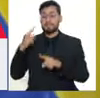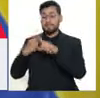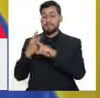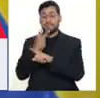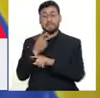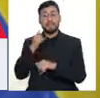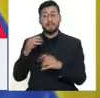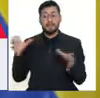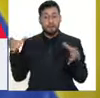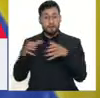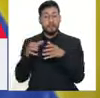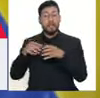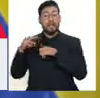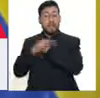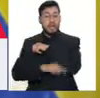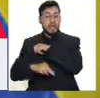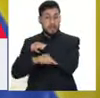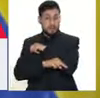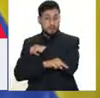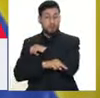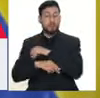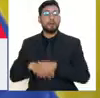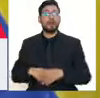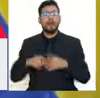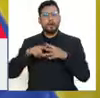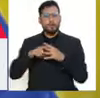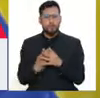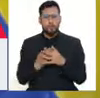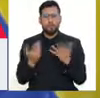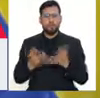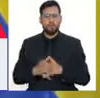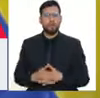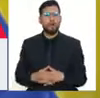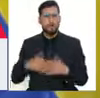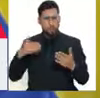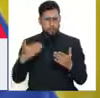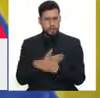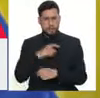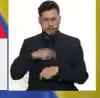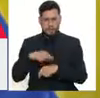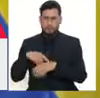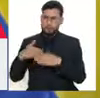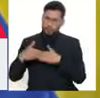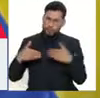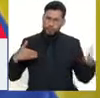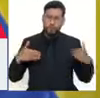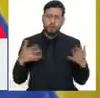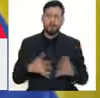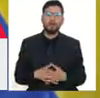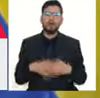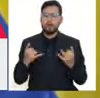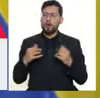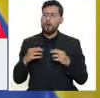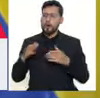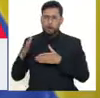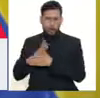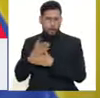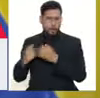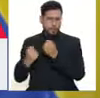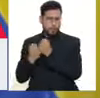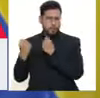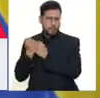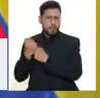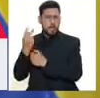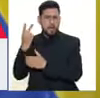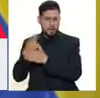del Gabinete Binacional inicia una nueva etapa de este mecanismo de cooperación